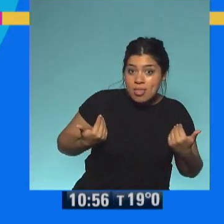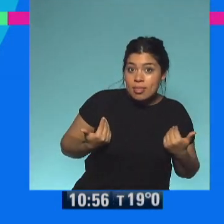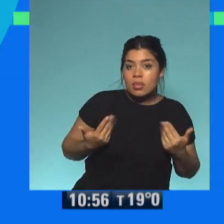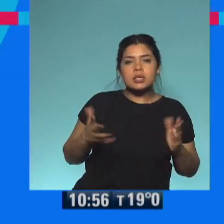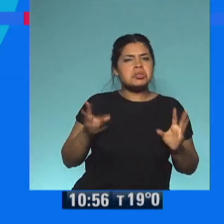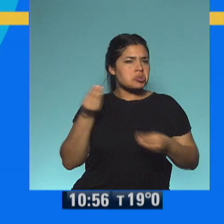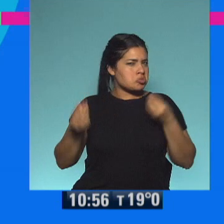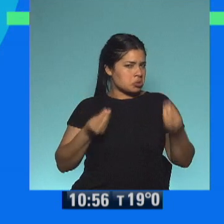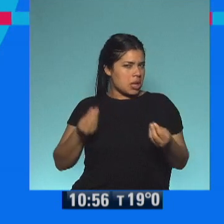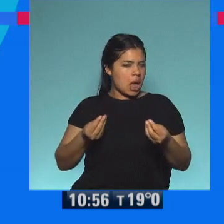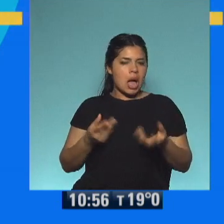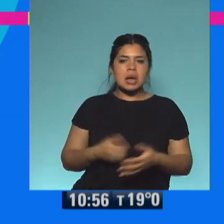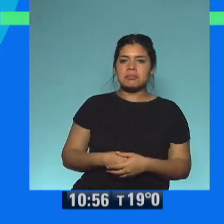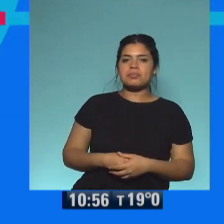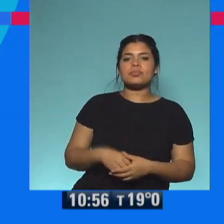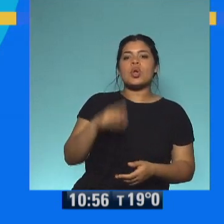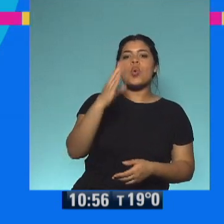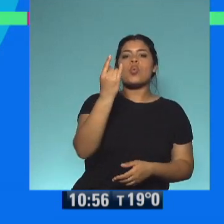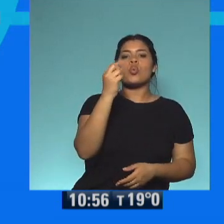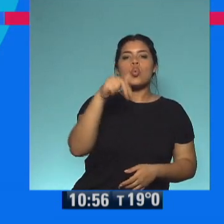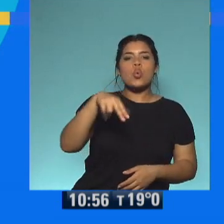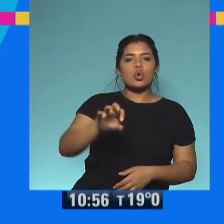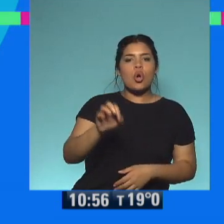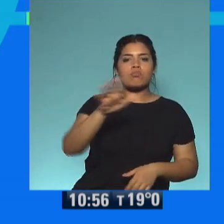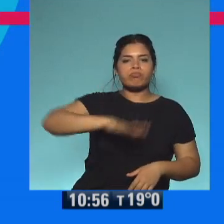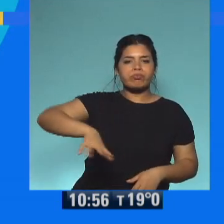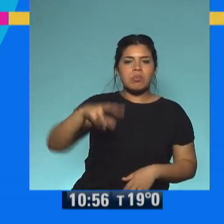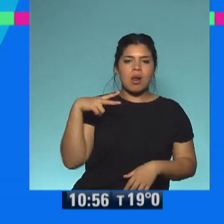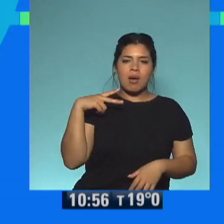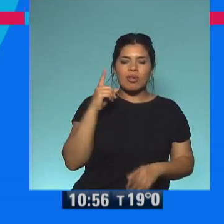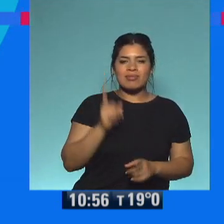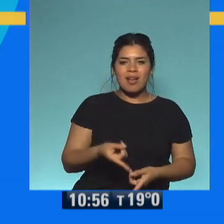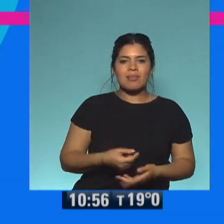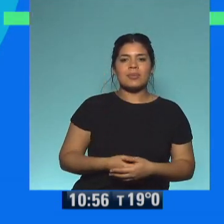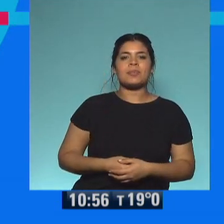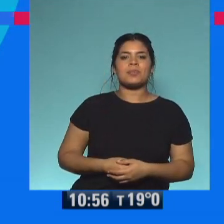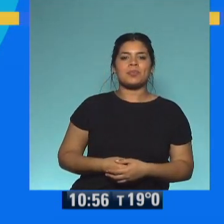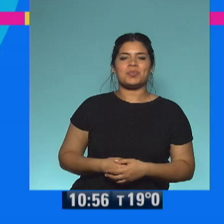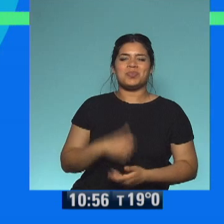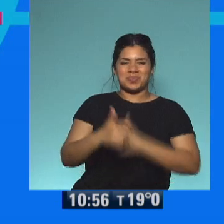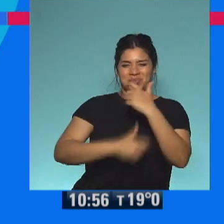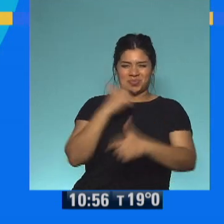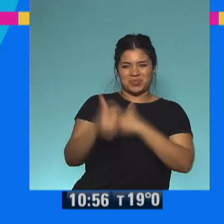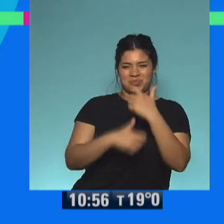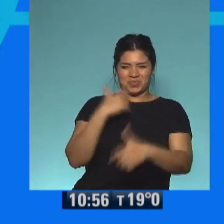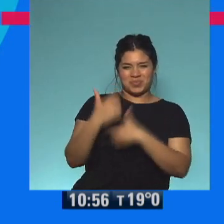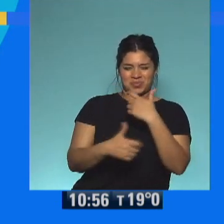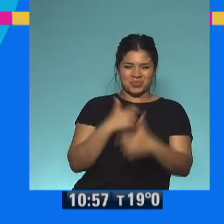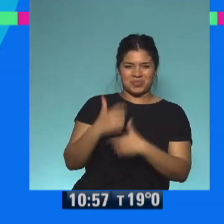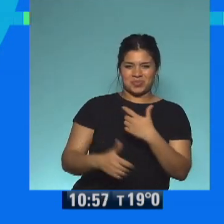ser que pasa por adentro del agujerito. Ahí está Bruno de Recoleta también. Miren, también está. Alguien lo está sosteniendo. Voladora la